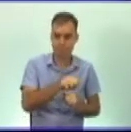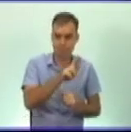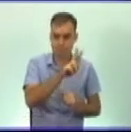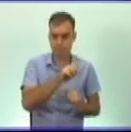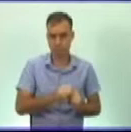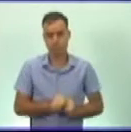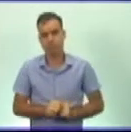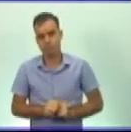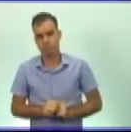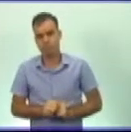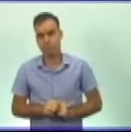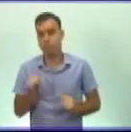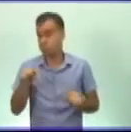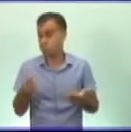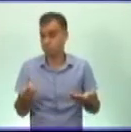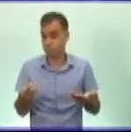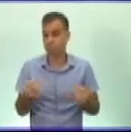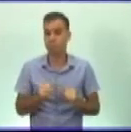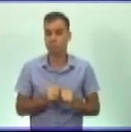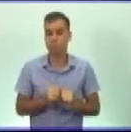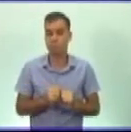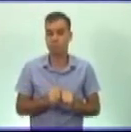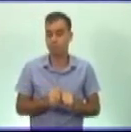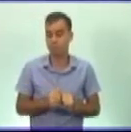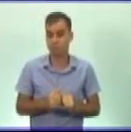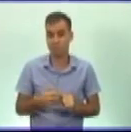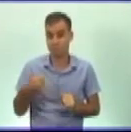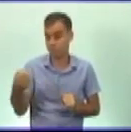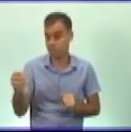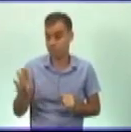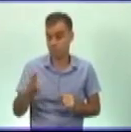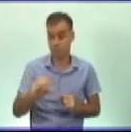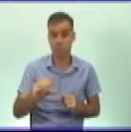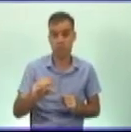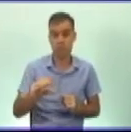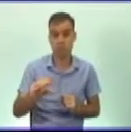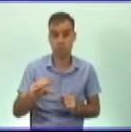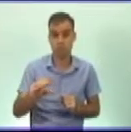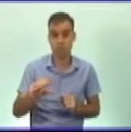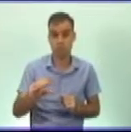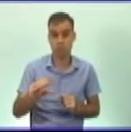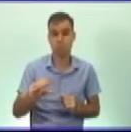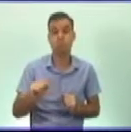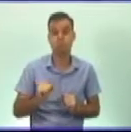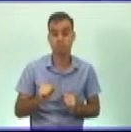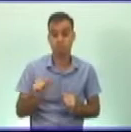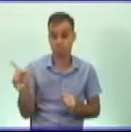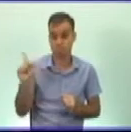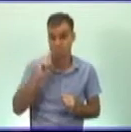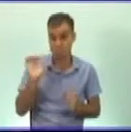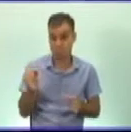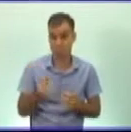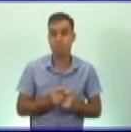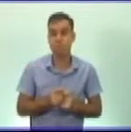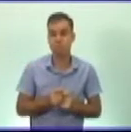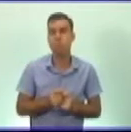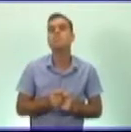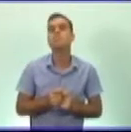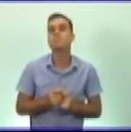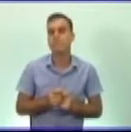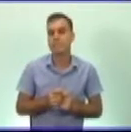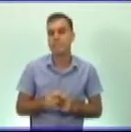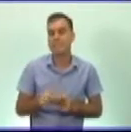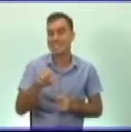Ahora bien, triángulo ABC, que es rectángulo en B, tenemos también que